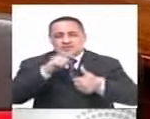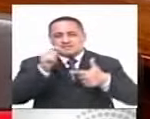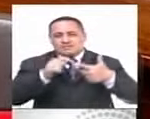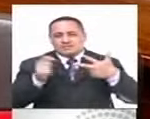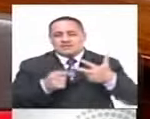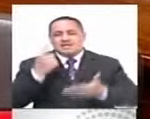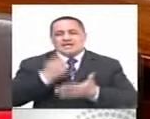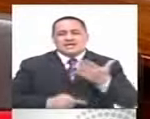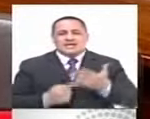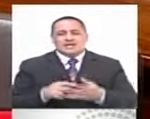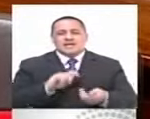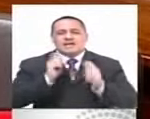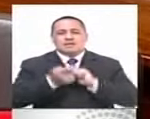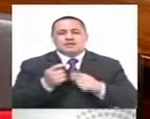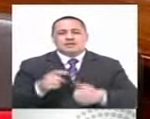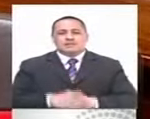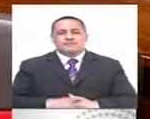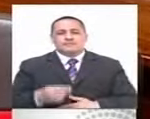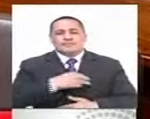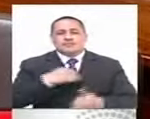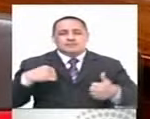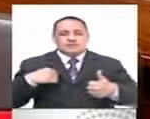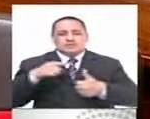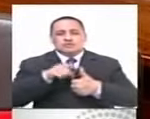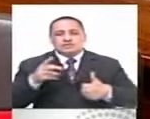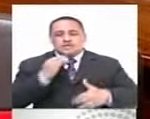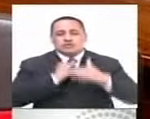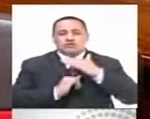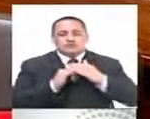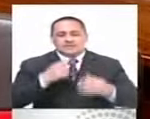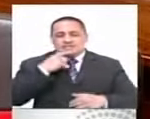específicamente en qué ministerios. En el Ministerio del